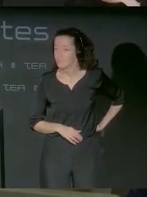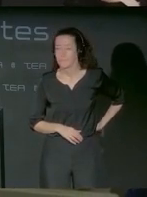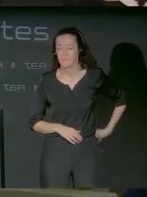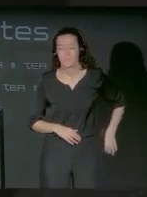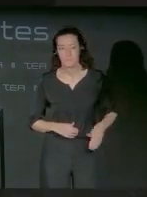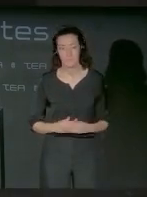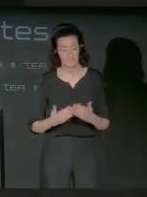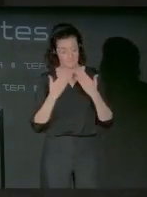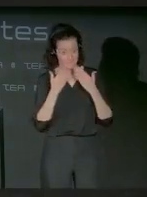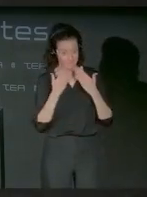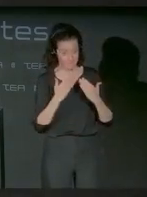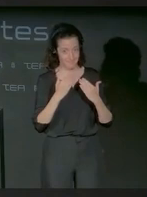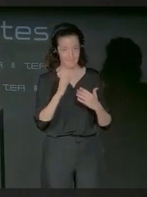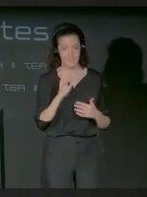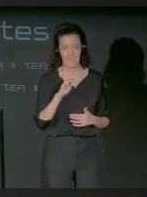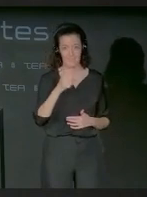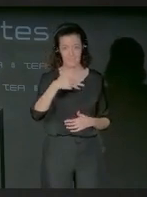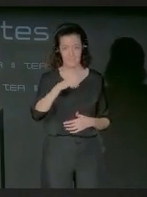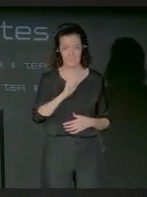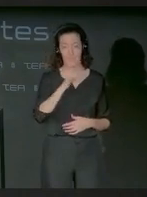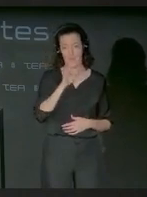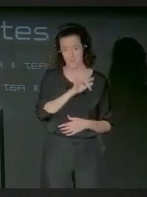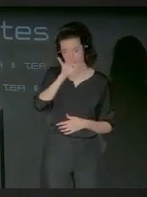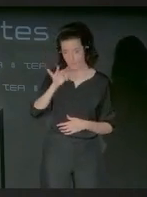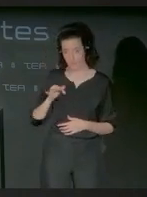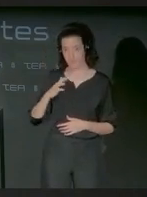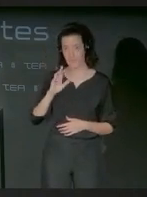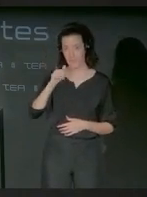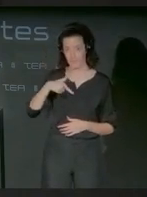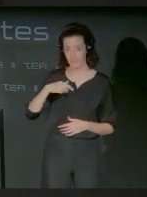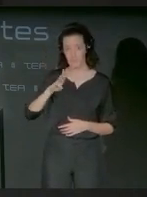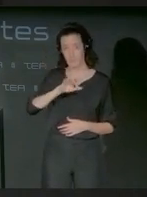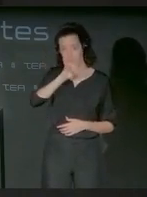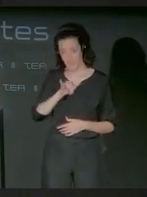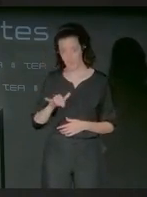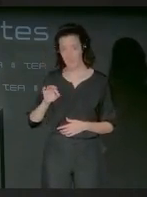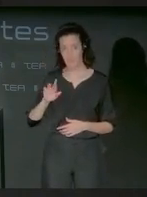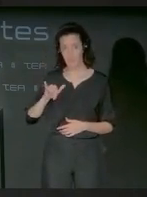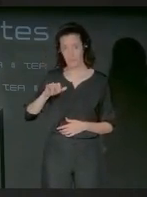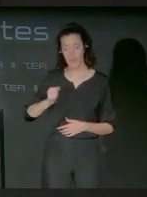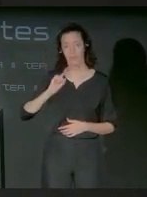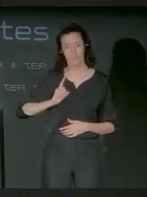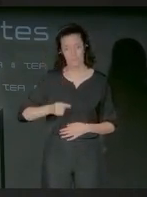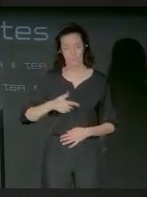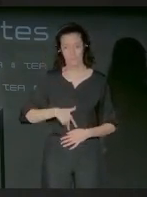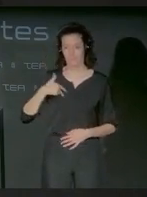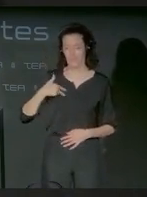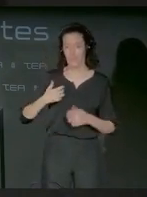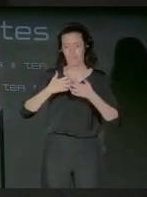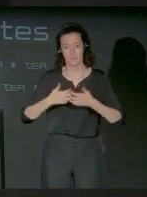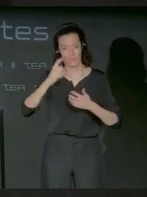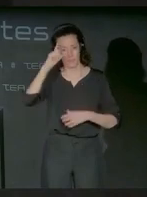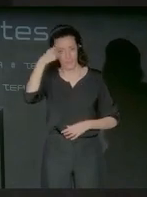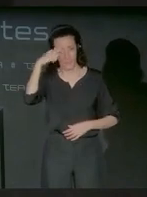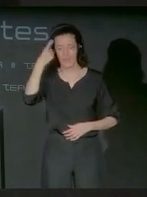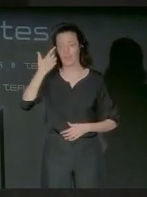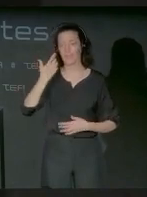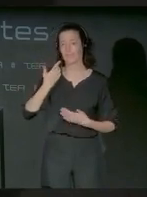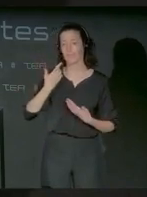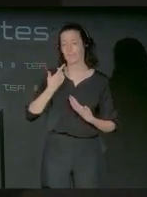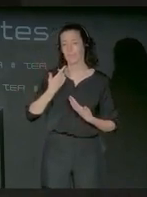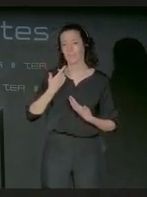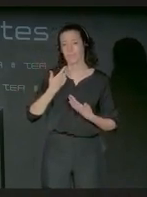Muchas gracias Cristina toma la palabra Carmen Páez Soria como directora general de industrias culturales propiedad intelectual y cooperación del Ministerio